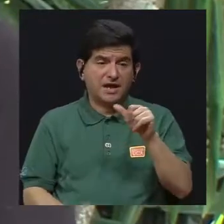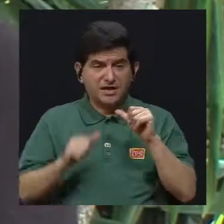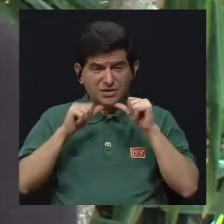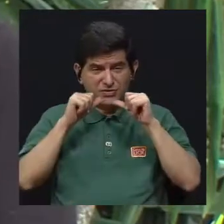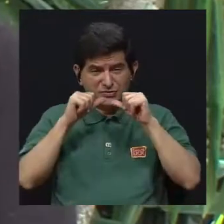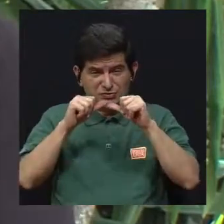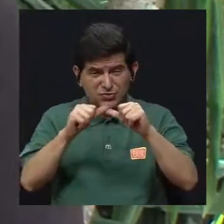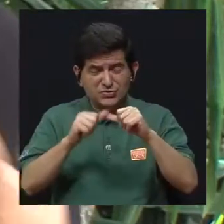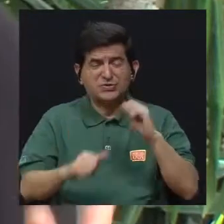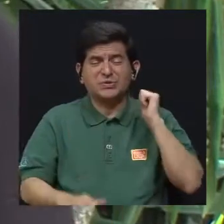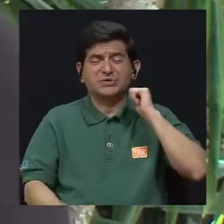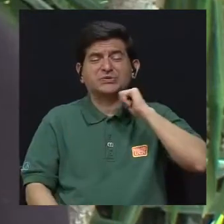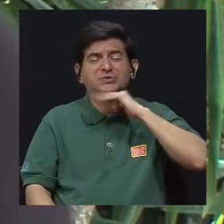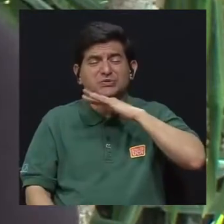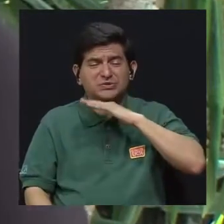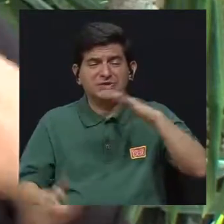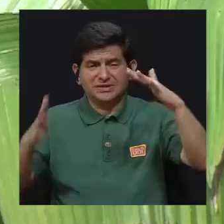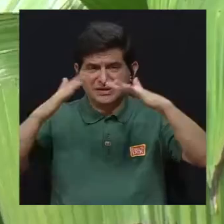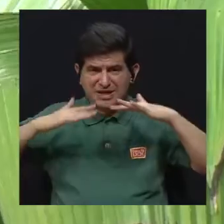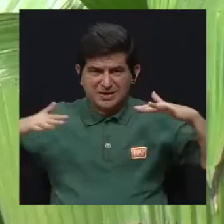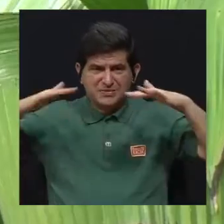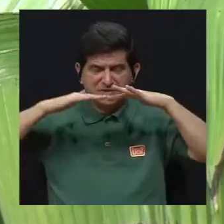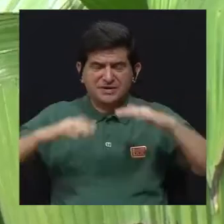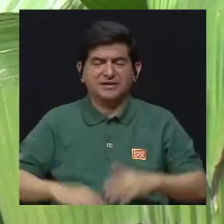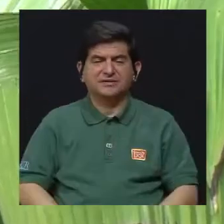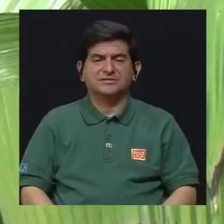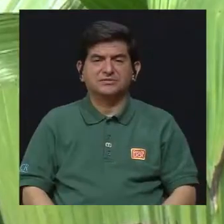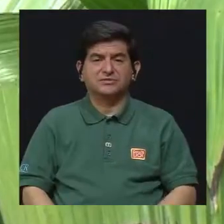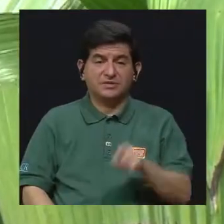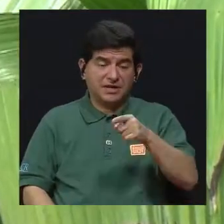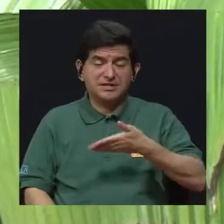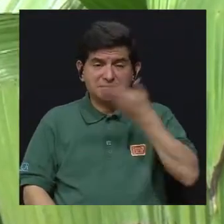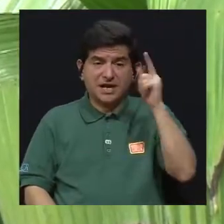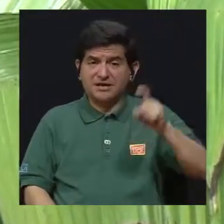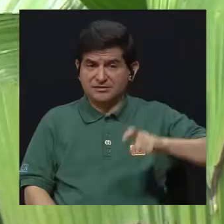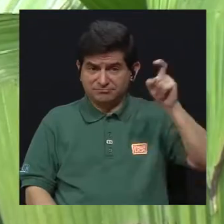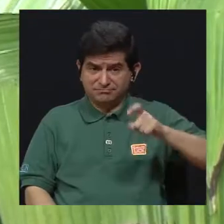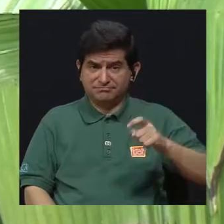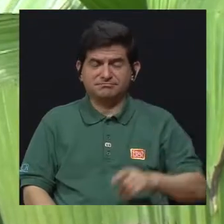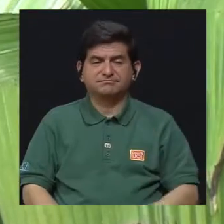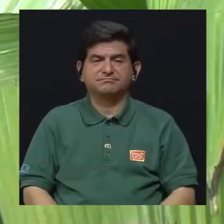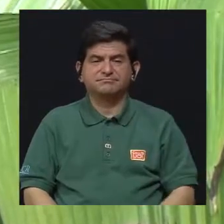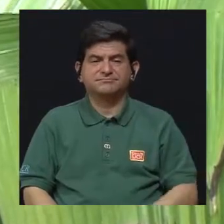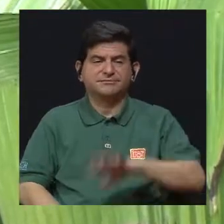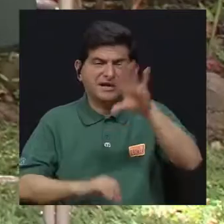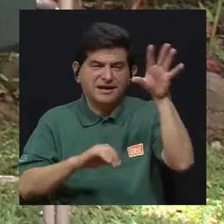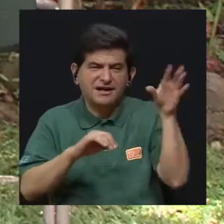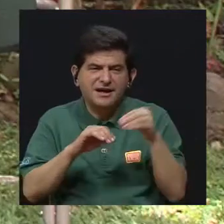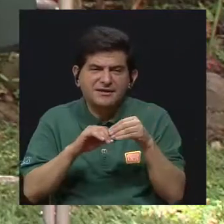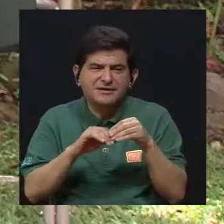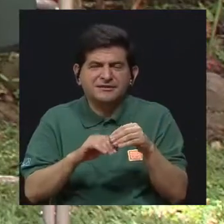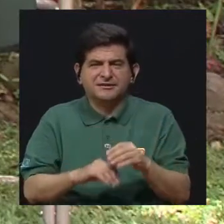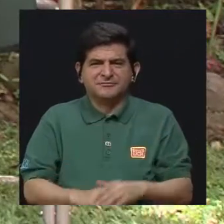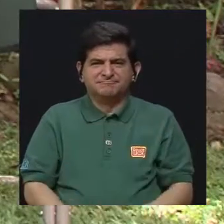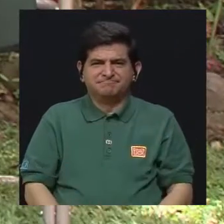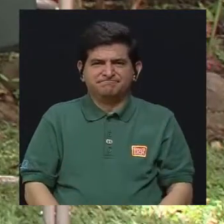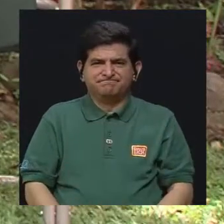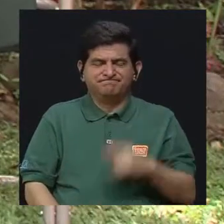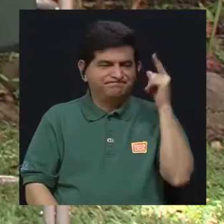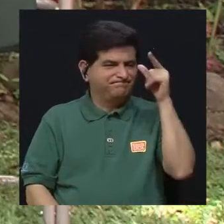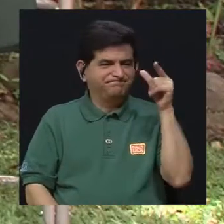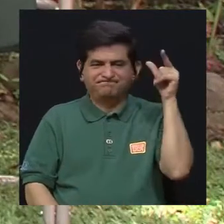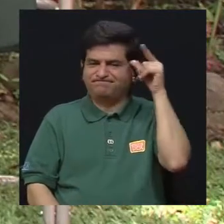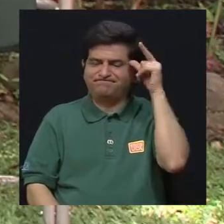siguen contaminando el ambiente, contaminando el aire que necesitamos. Además,